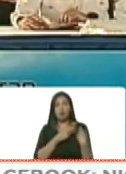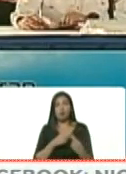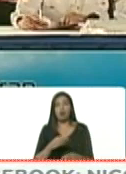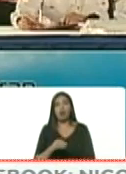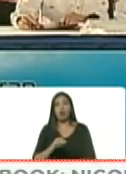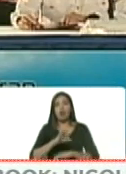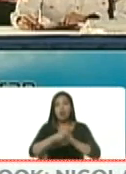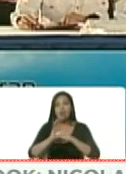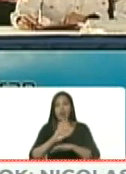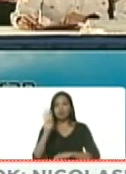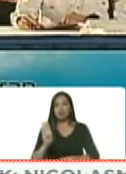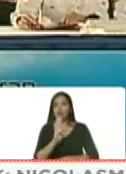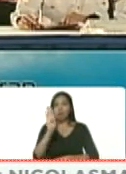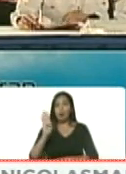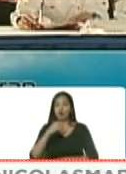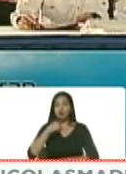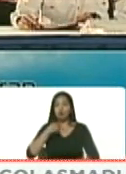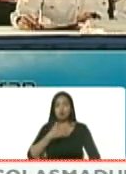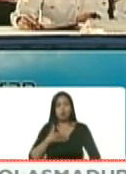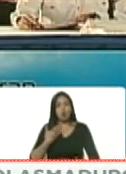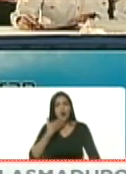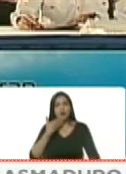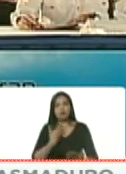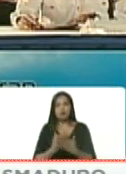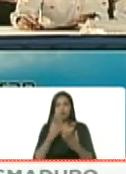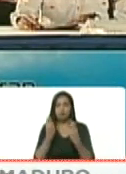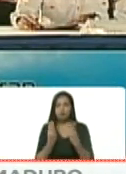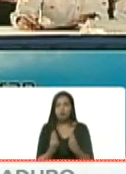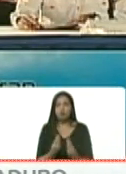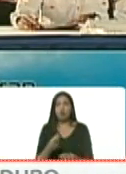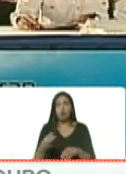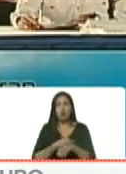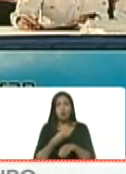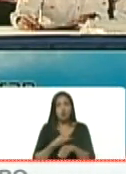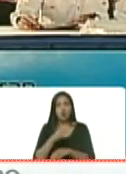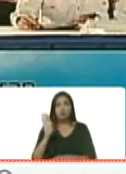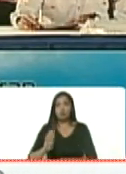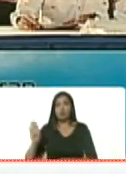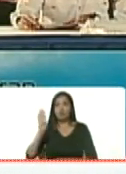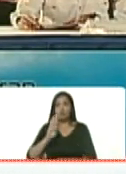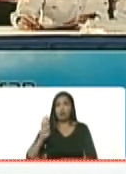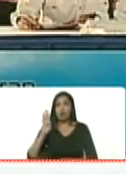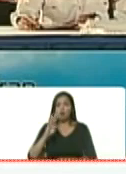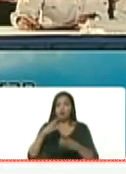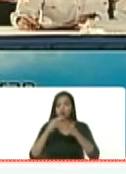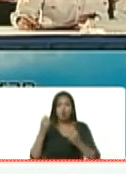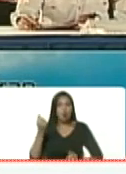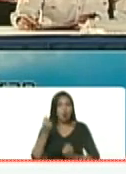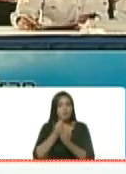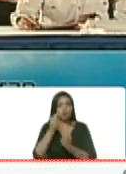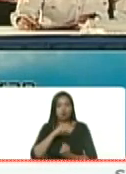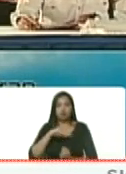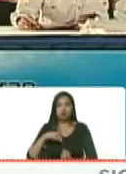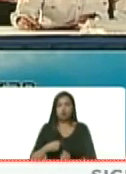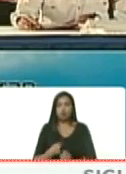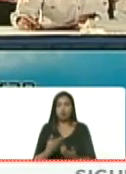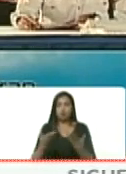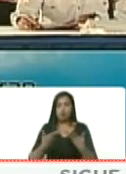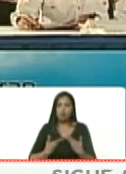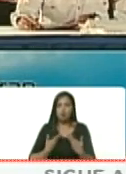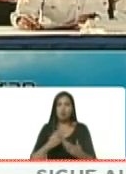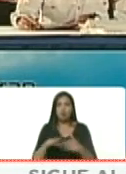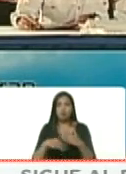de Barbados. Quiero agradecerle al gobierno de Barbados todo el apoyo que está